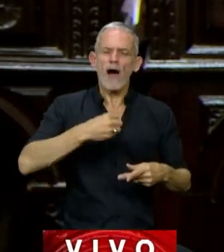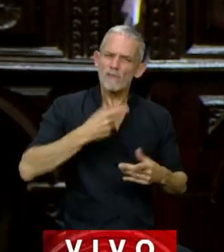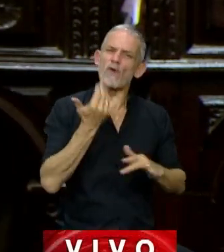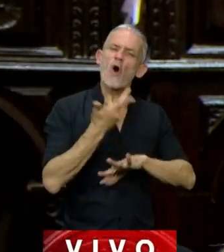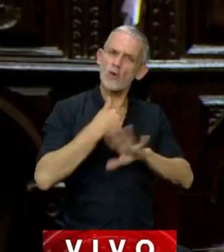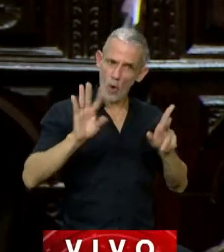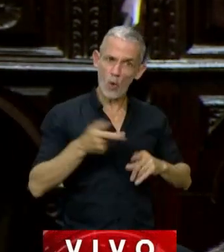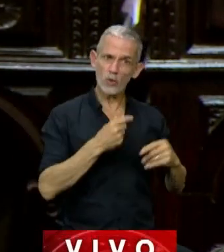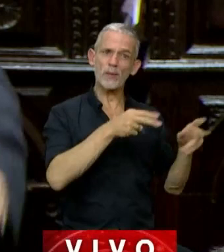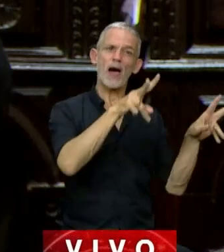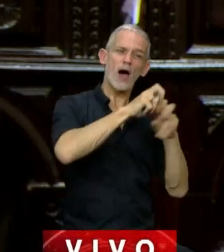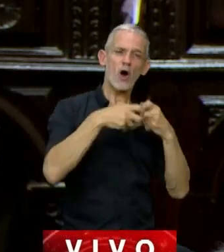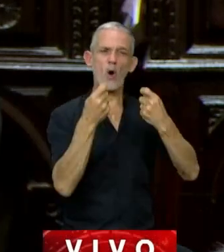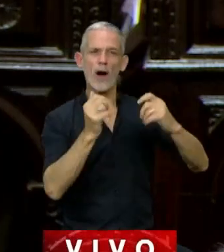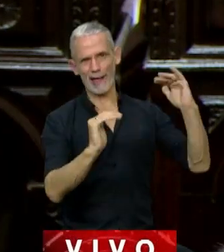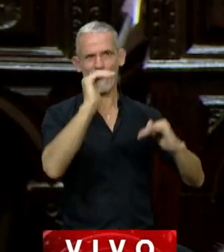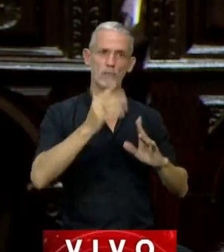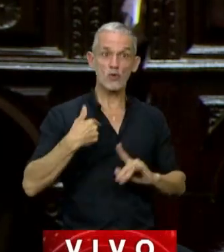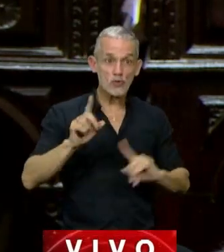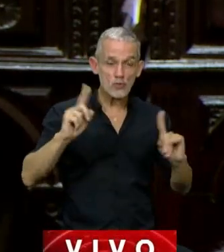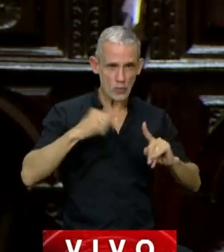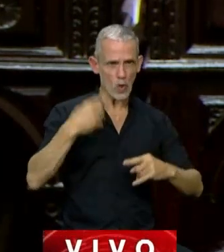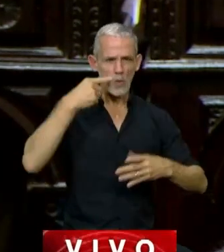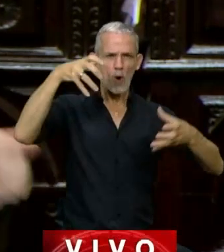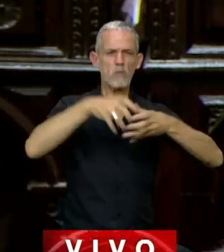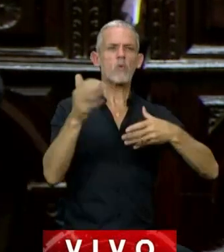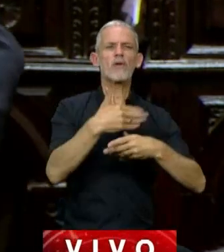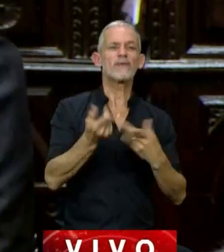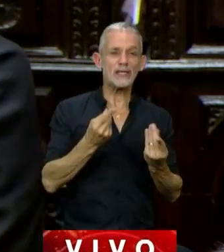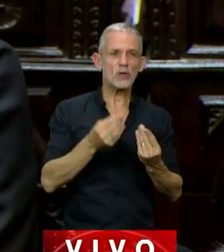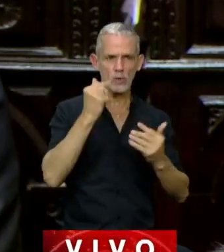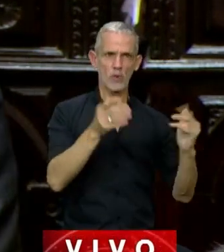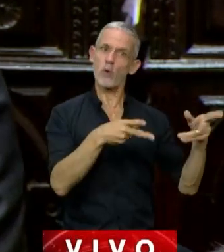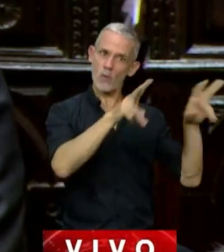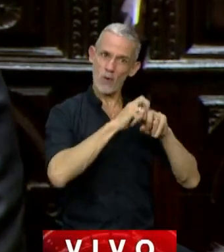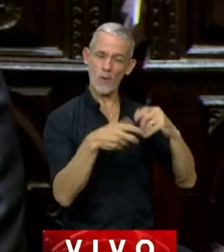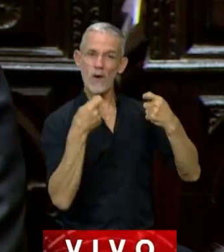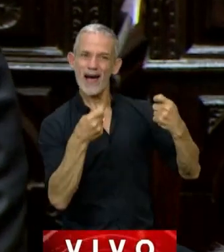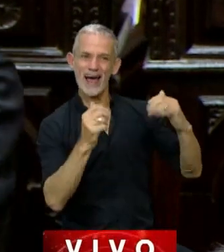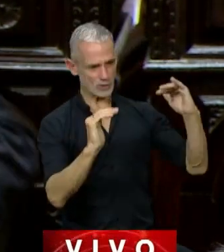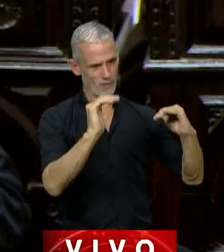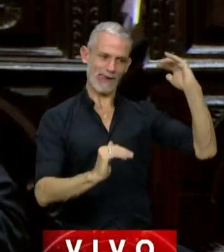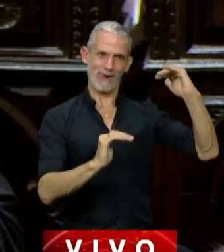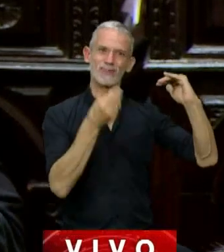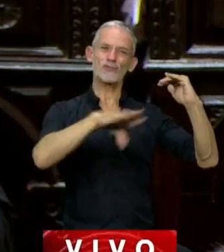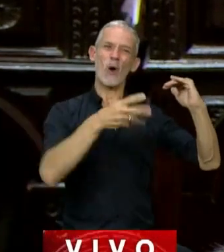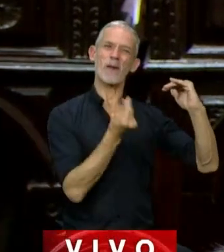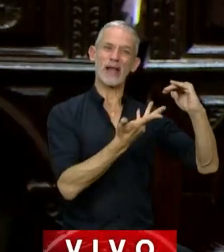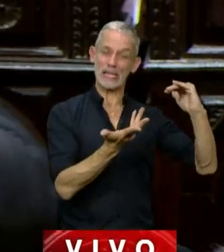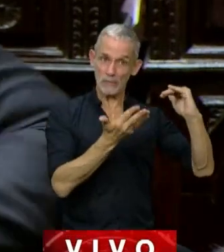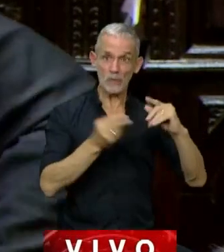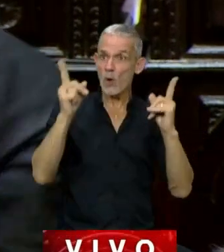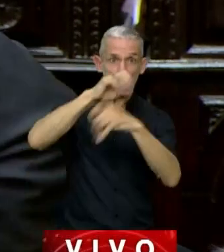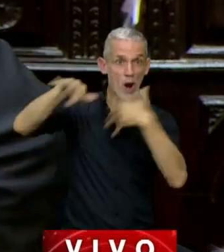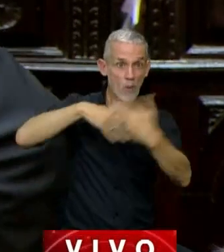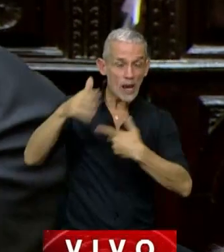déficit fiscal. Es más, nuestra identidad se constituyó a partir de la defensa de los superávit gemelos. Pero frente a una crisis